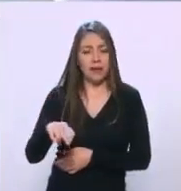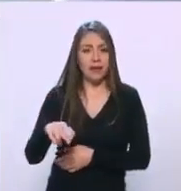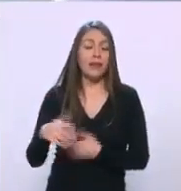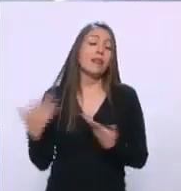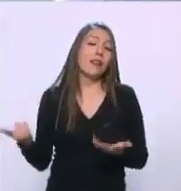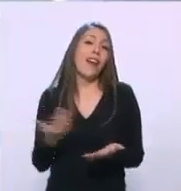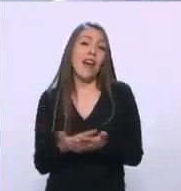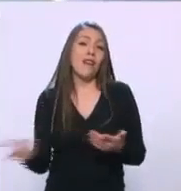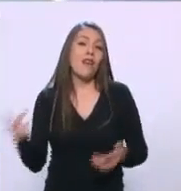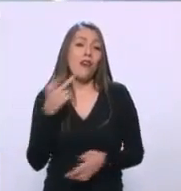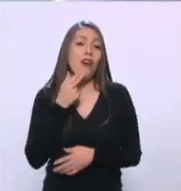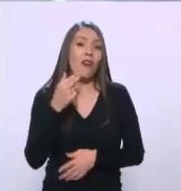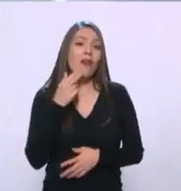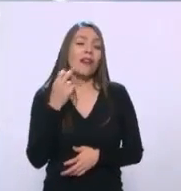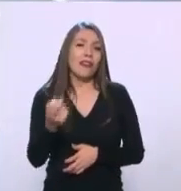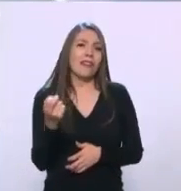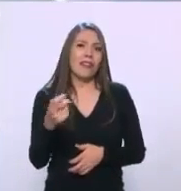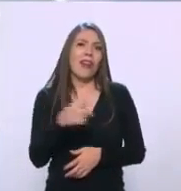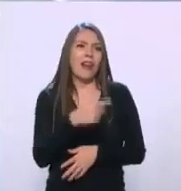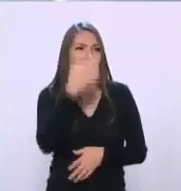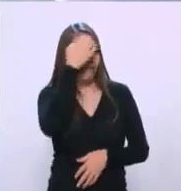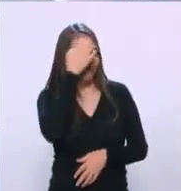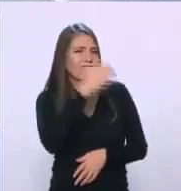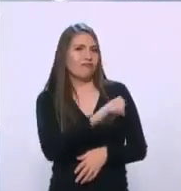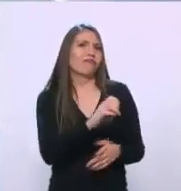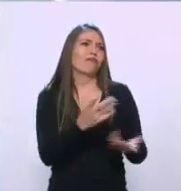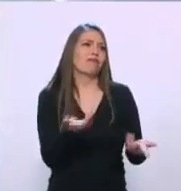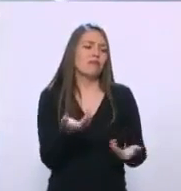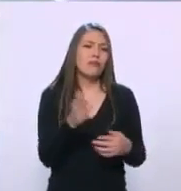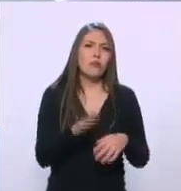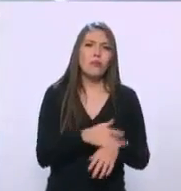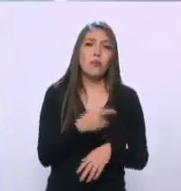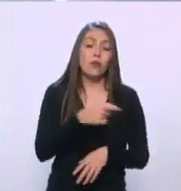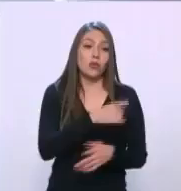¿no? Que no, y como les comento, no solo fue Salinas,